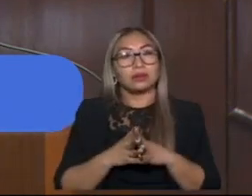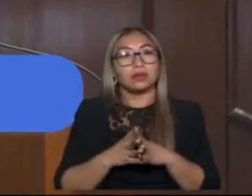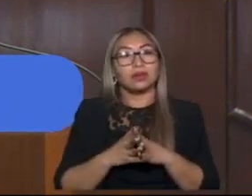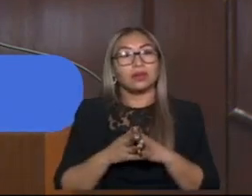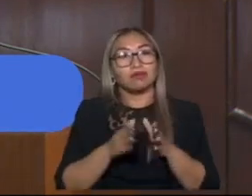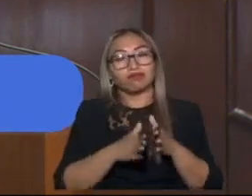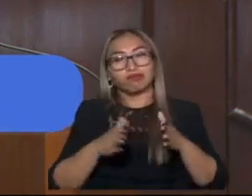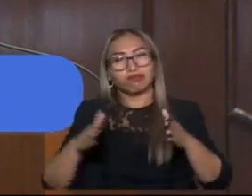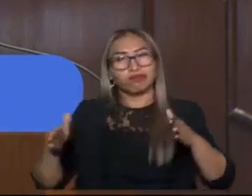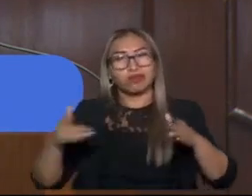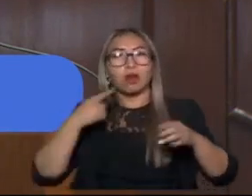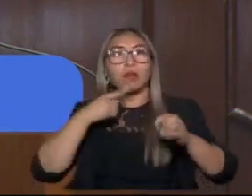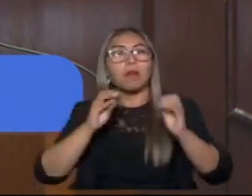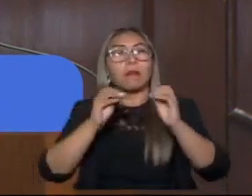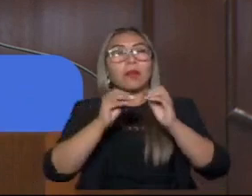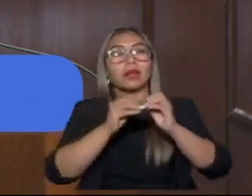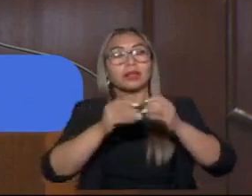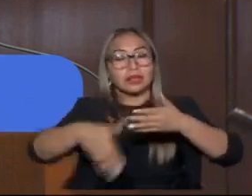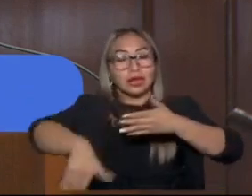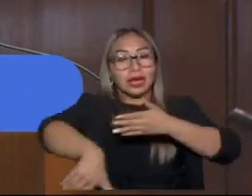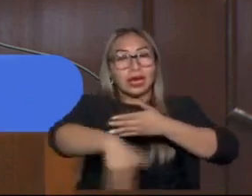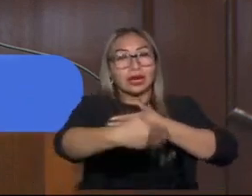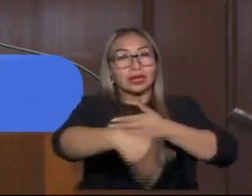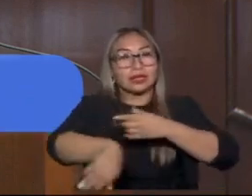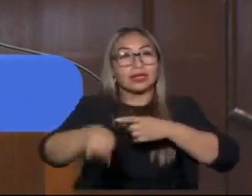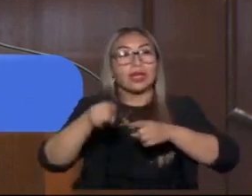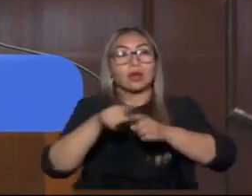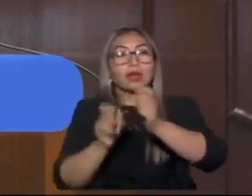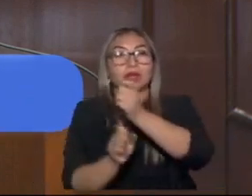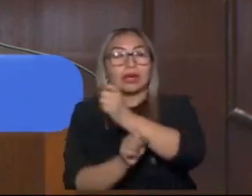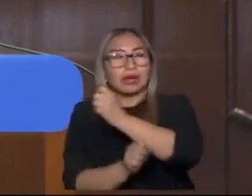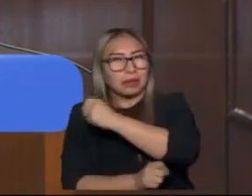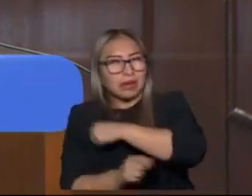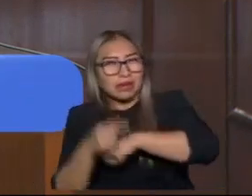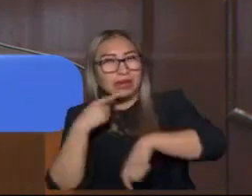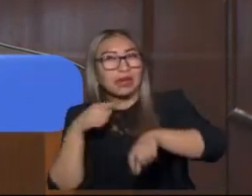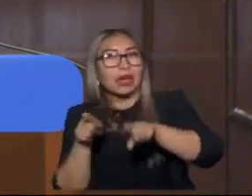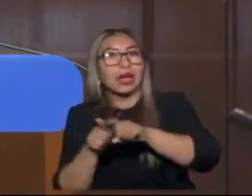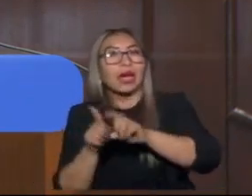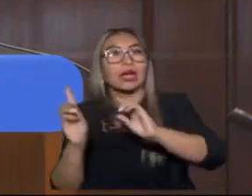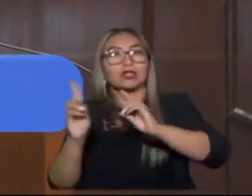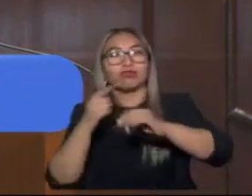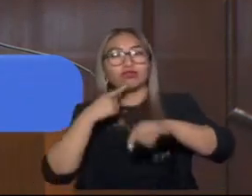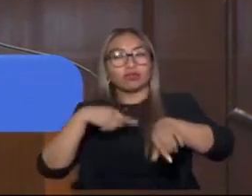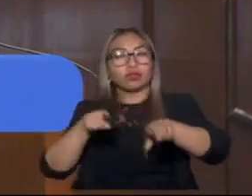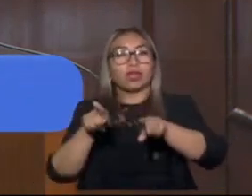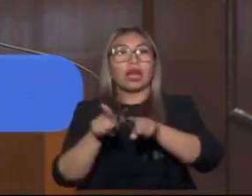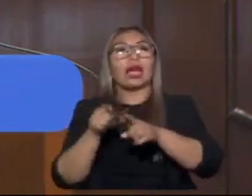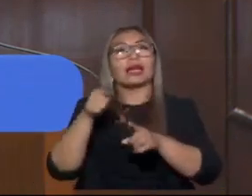ampliación a 8 carriles de la carretera que va desde el Puente de las Américas hasta Raiján,